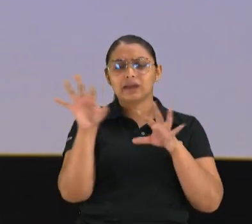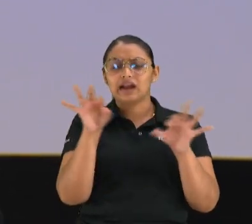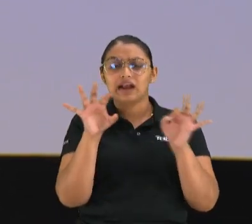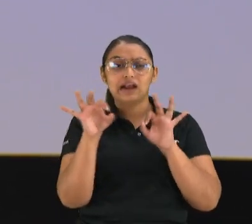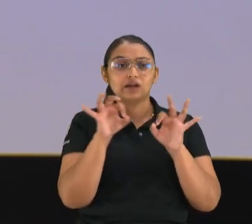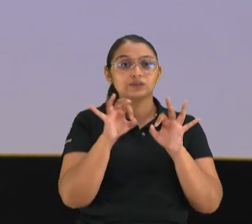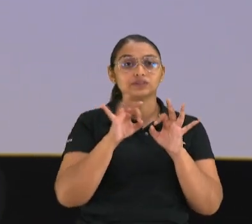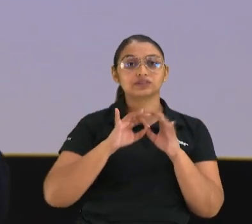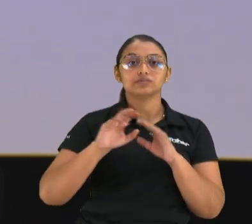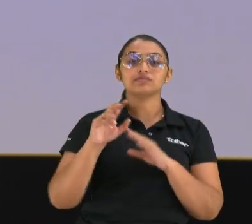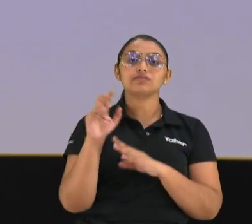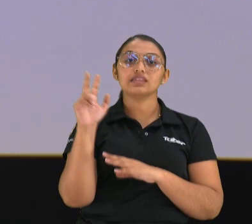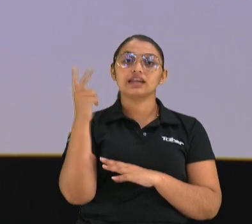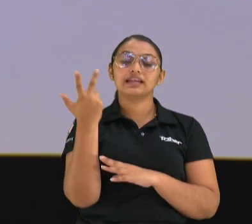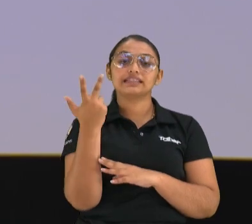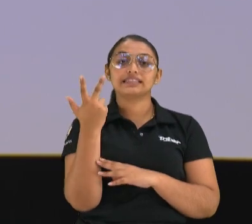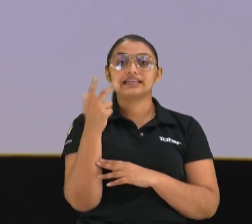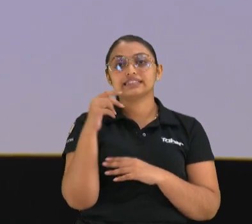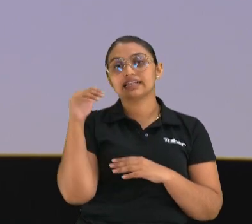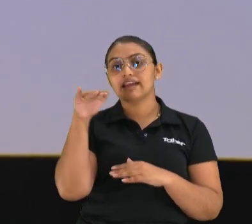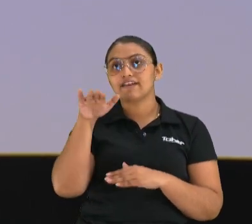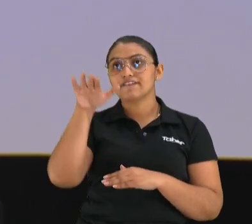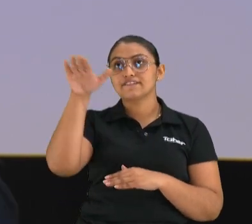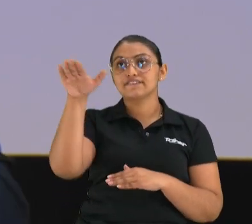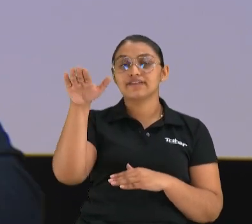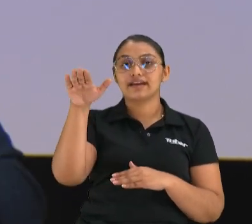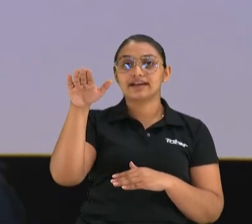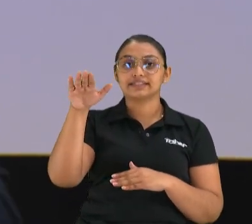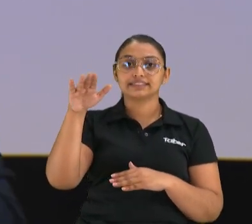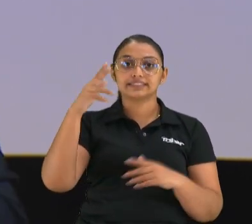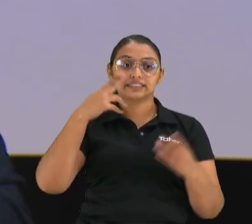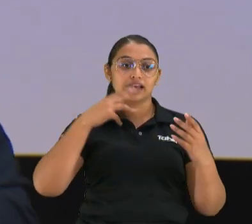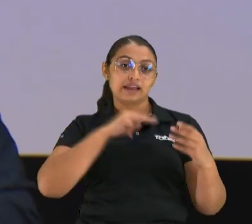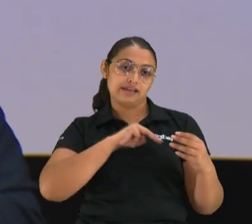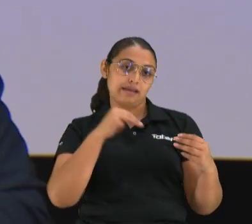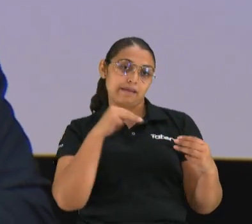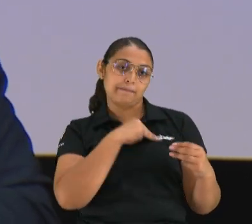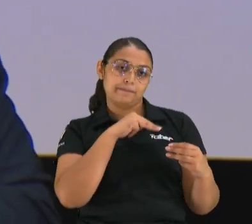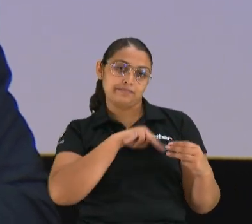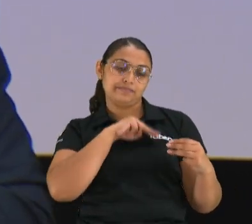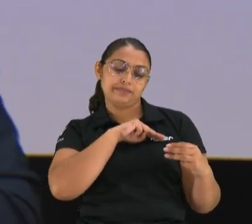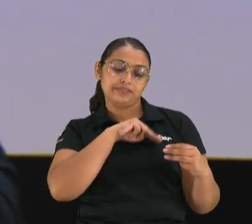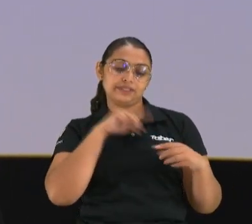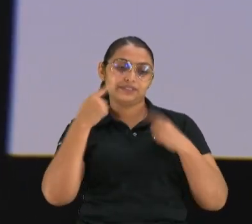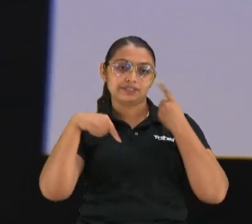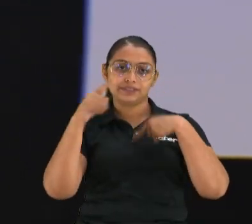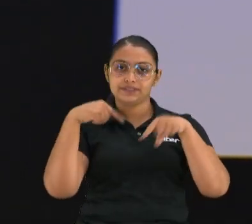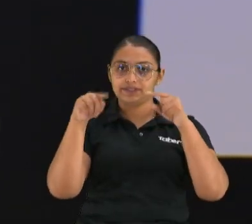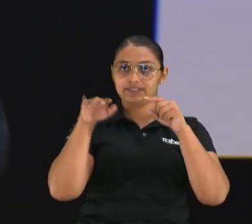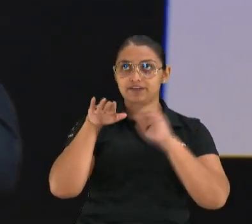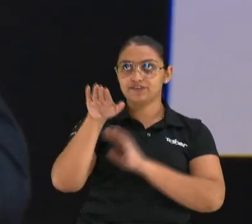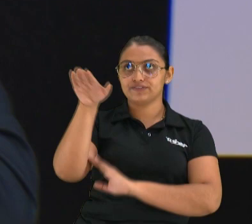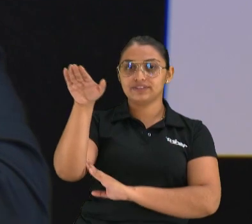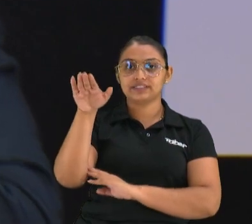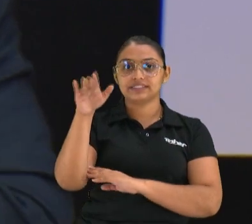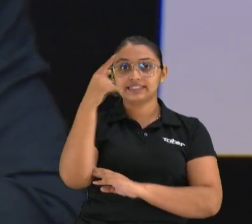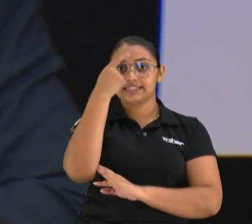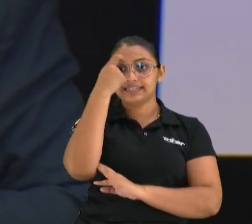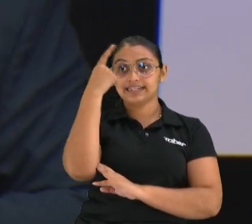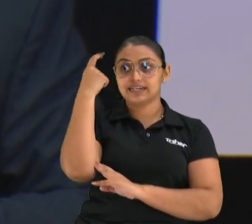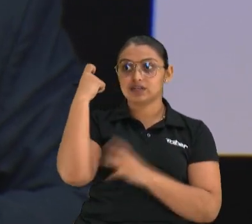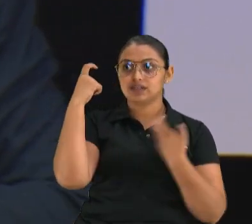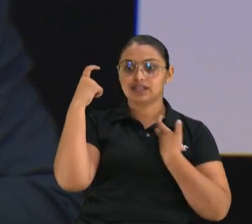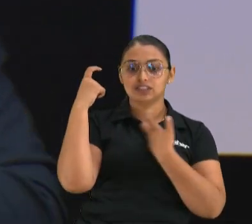tercer viaje misionero escrita desde Corinto con un propósito maravilloso recordar la necesidad entre